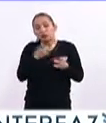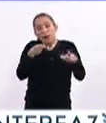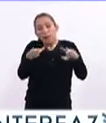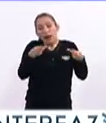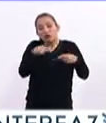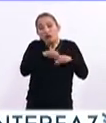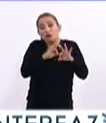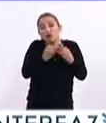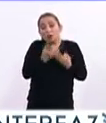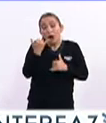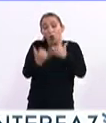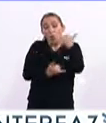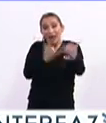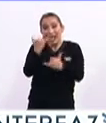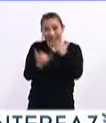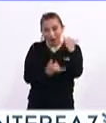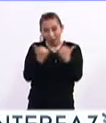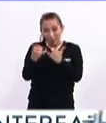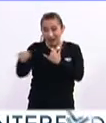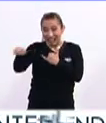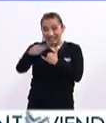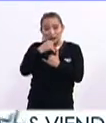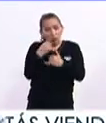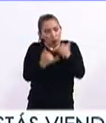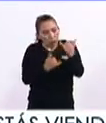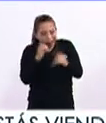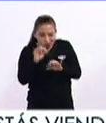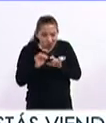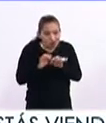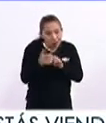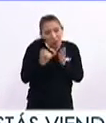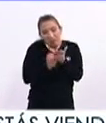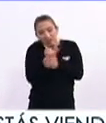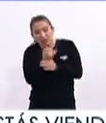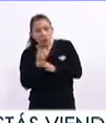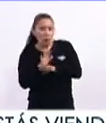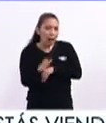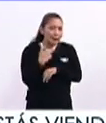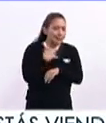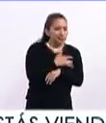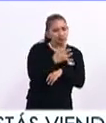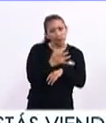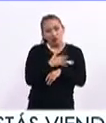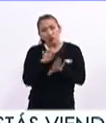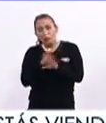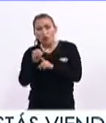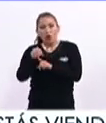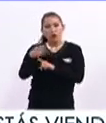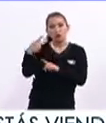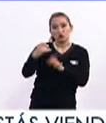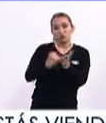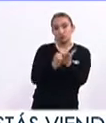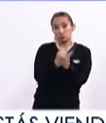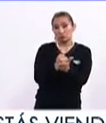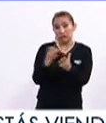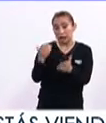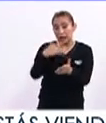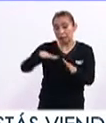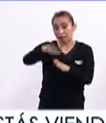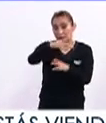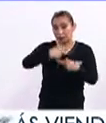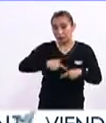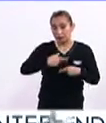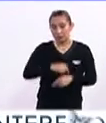diseñando una modalidad de juego virtual para que ellas y ellos puedan jugar a toma de decisiones y ver cómo están impactando sus decisiones en la